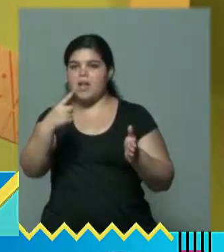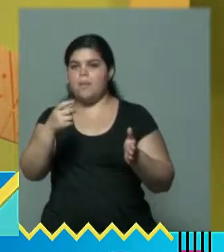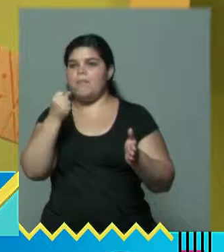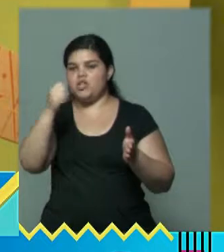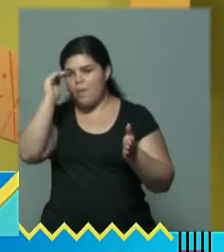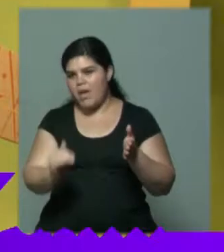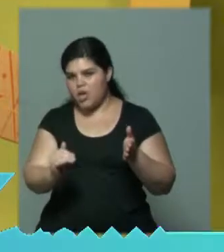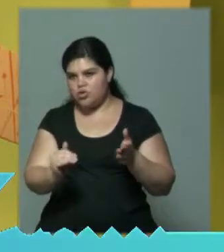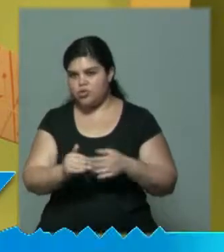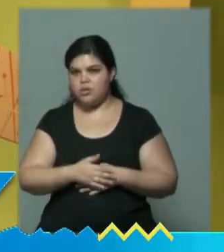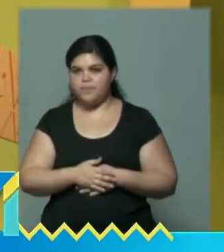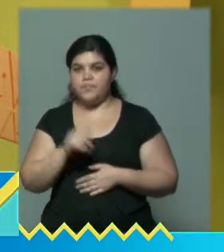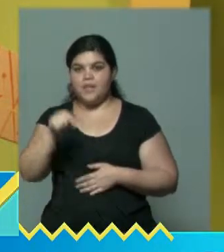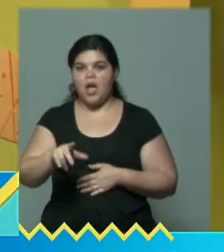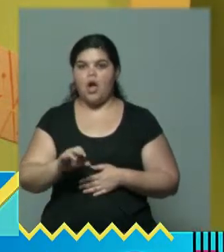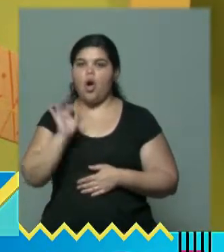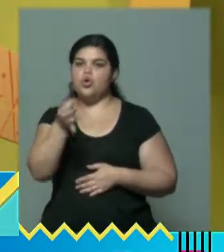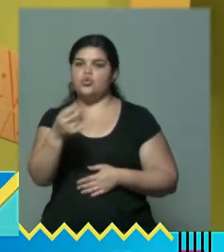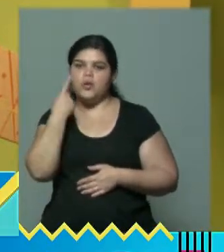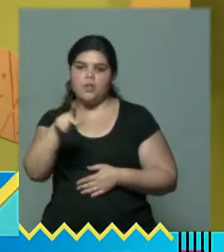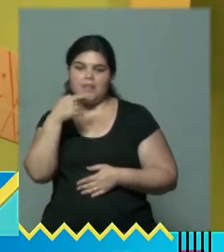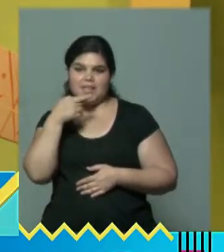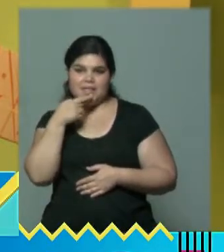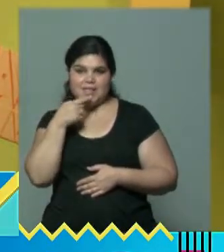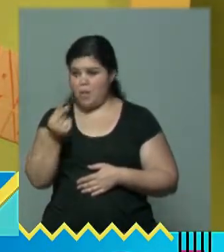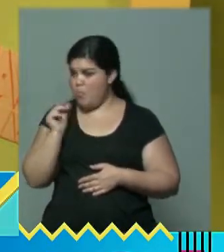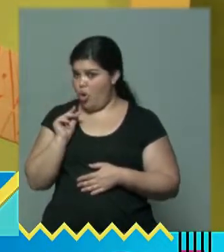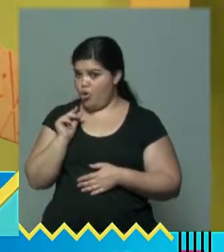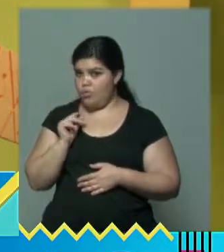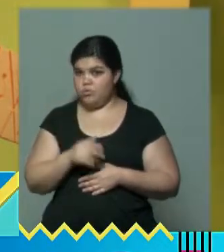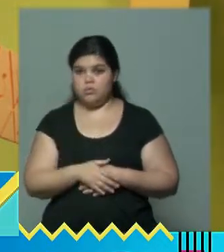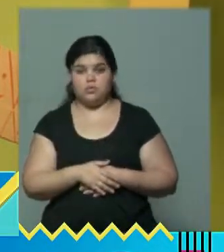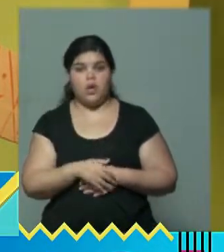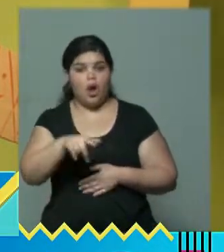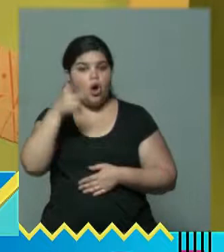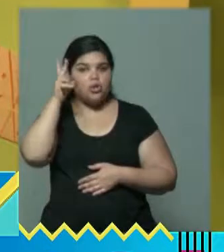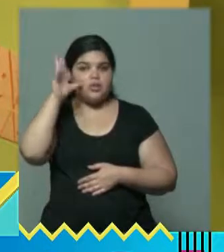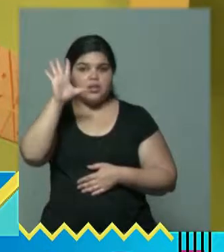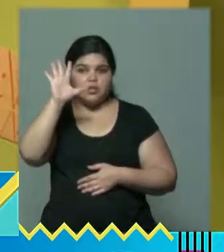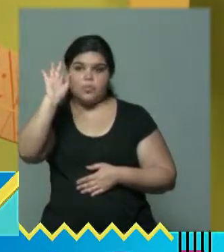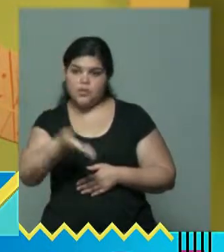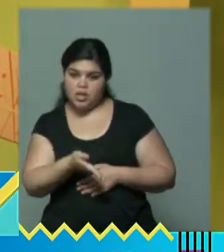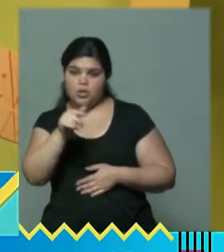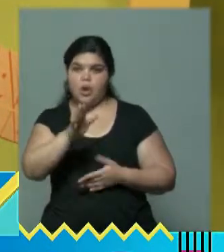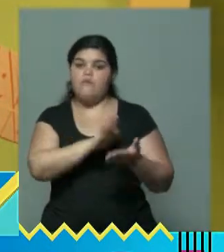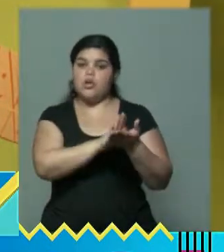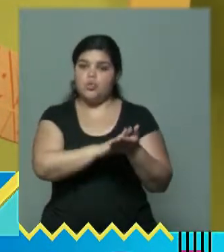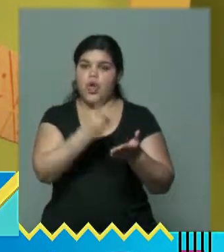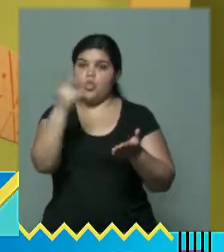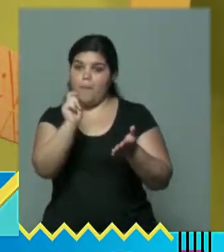Esto es información actualizada de octubre del 2017. Es reciente, digamos. Tengamos 85% de las facturas